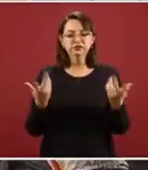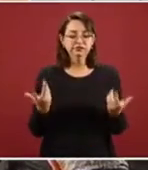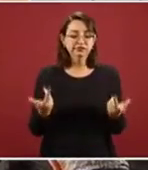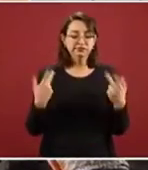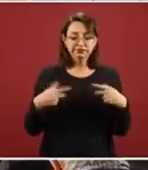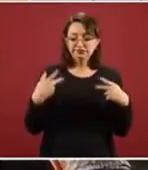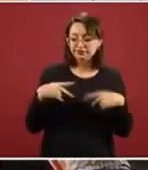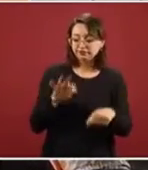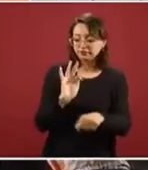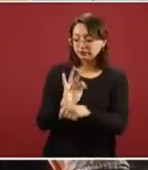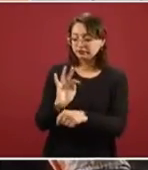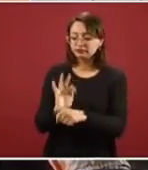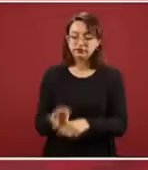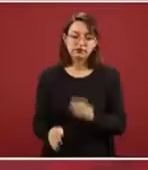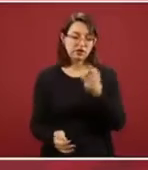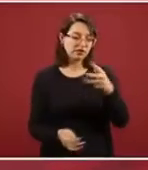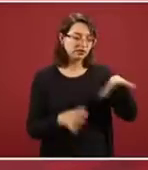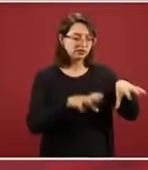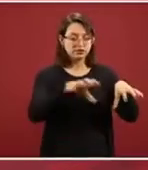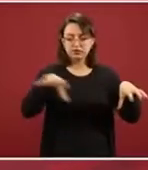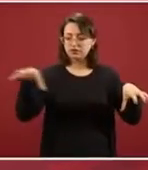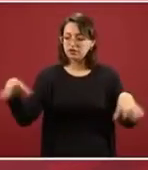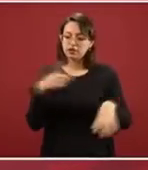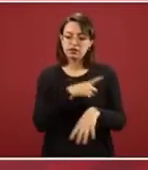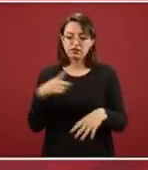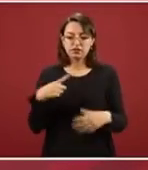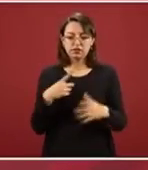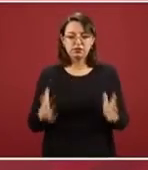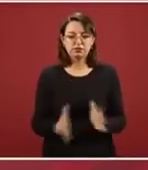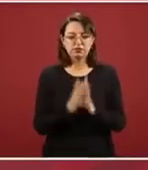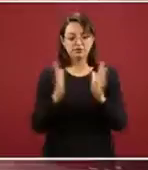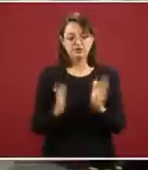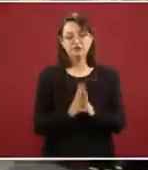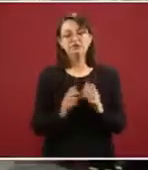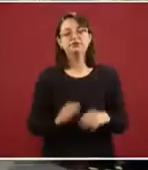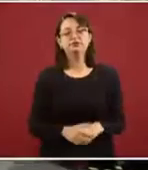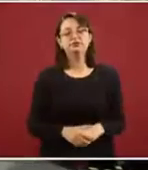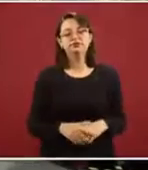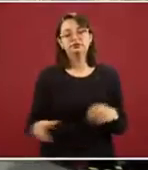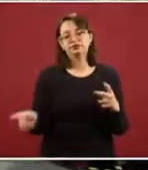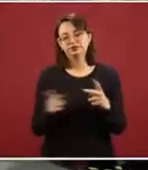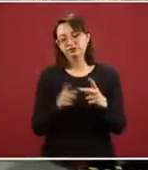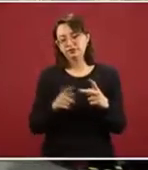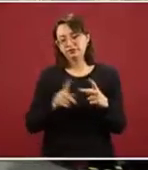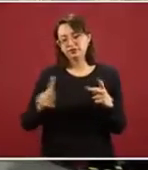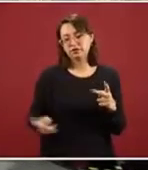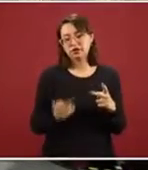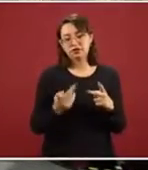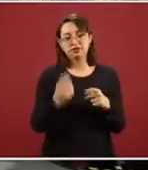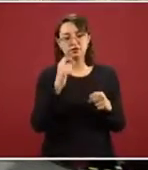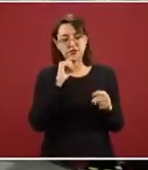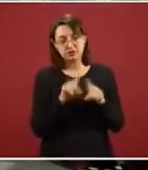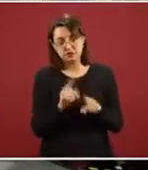es tarea de estos tres sectores. Sí, esta segunda pregunta me gustaría su opinión, señor